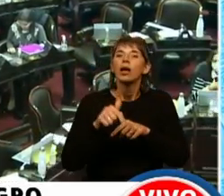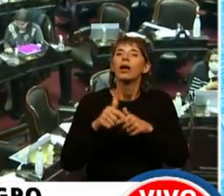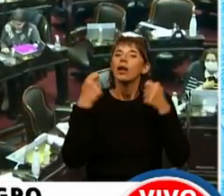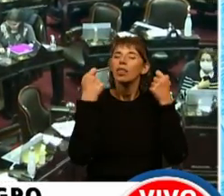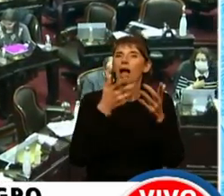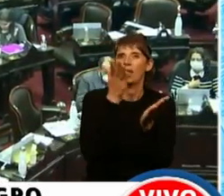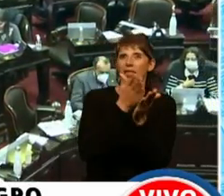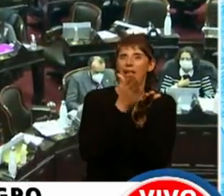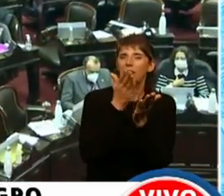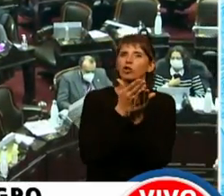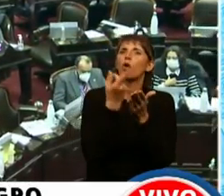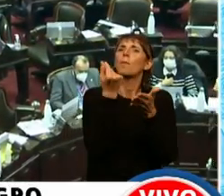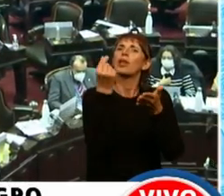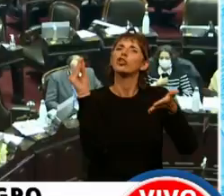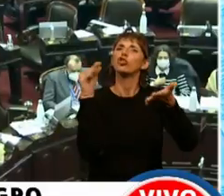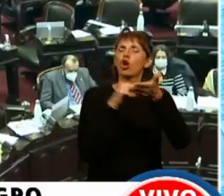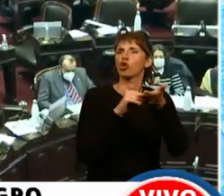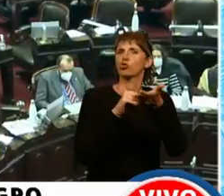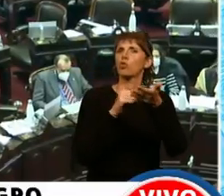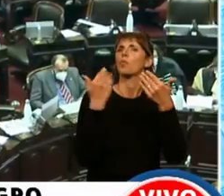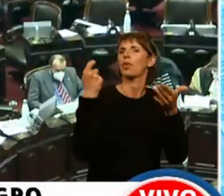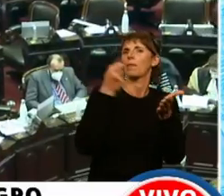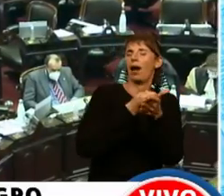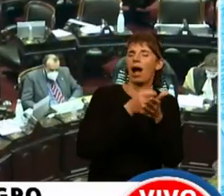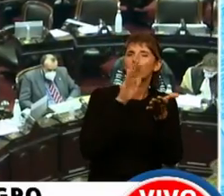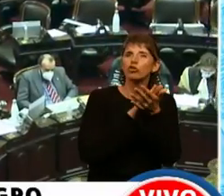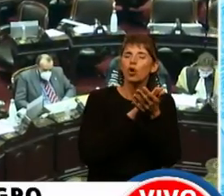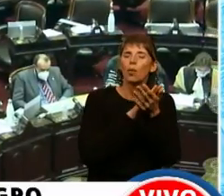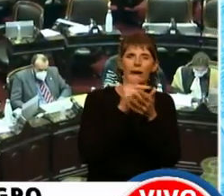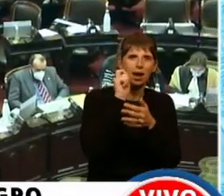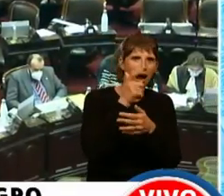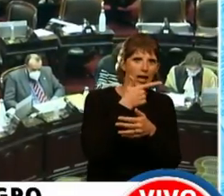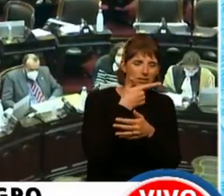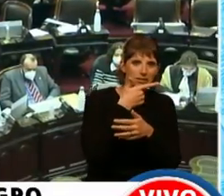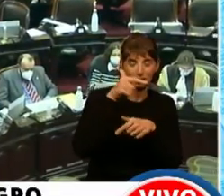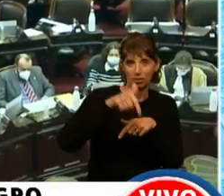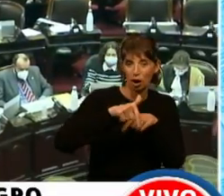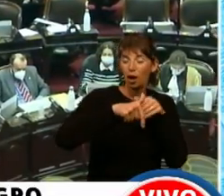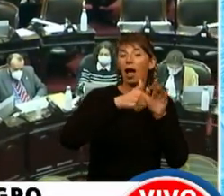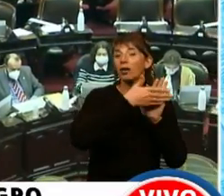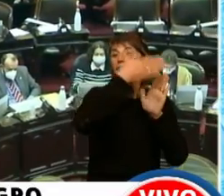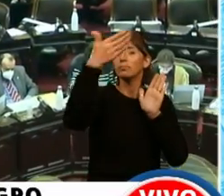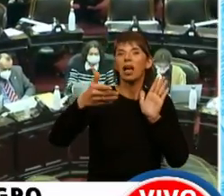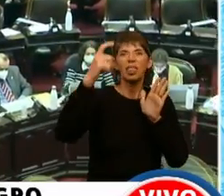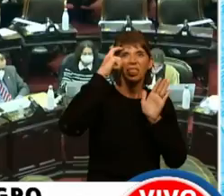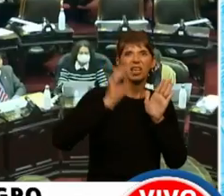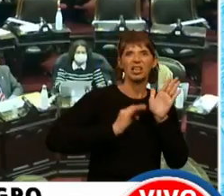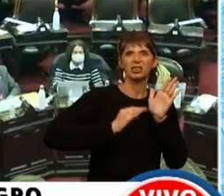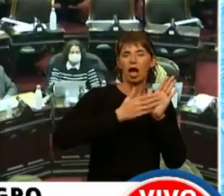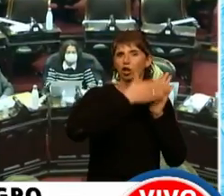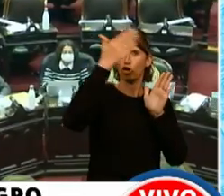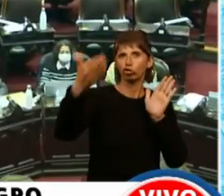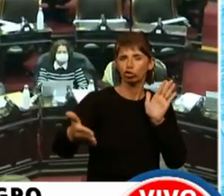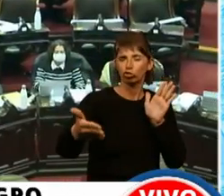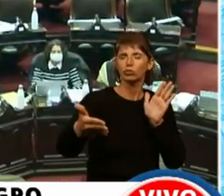tarifas razonables para servicios de gas en la argentina actual y por diez años viene a